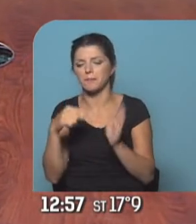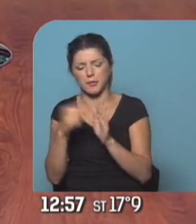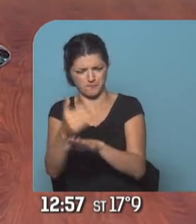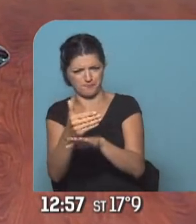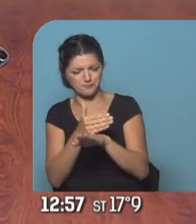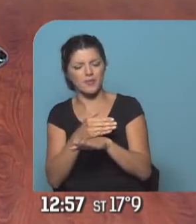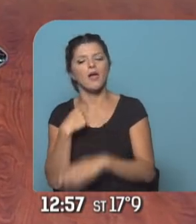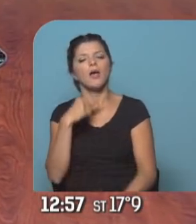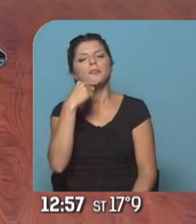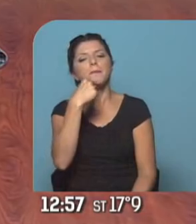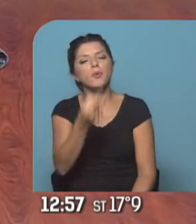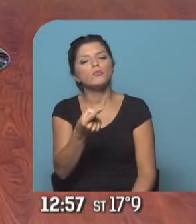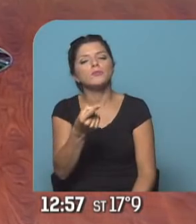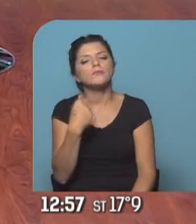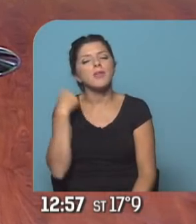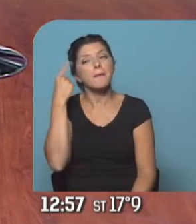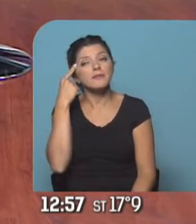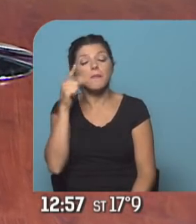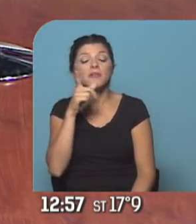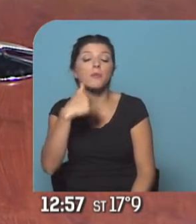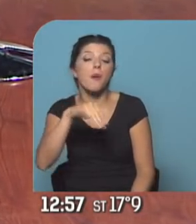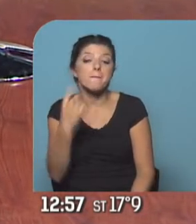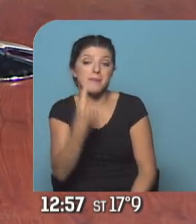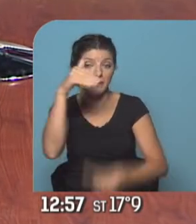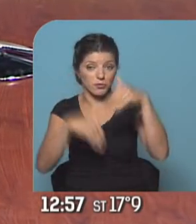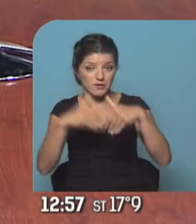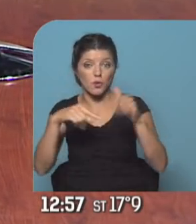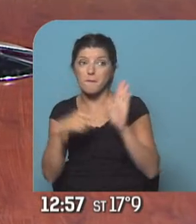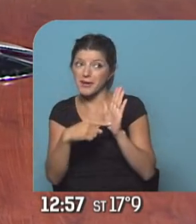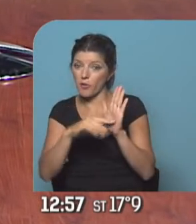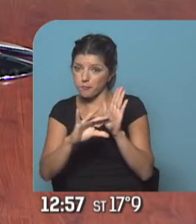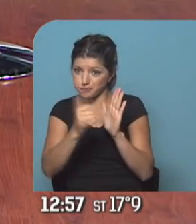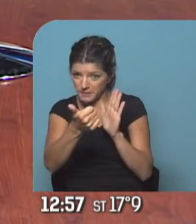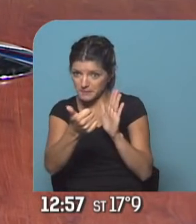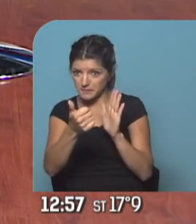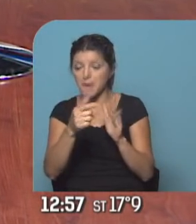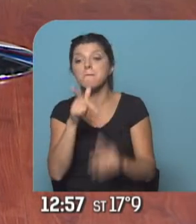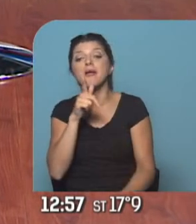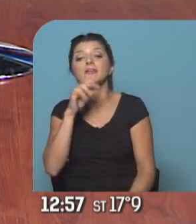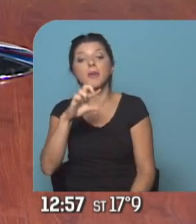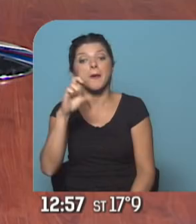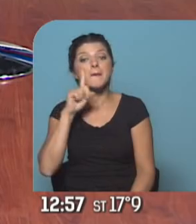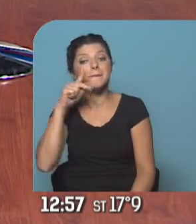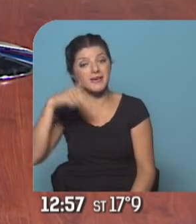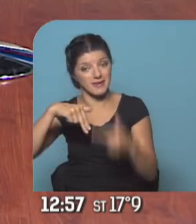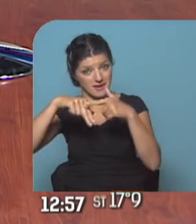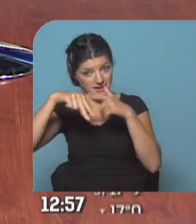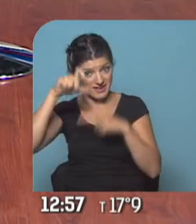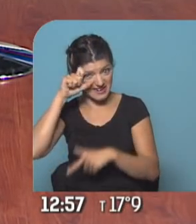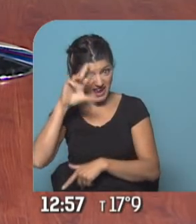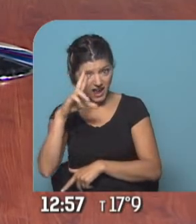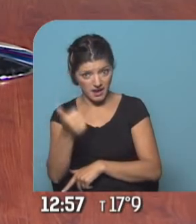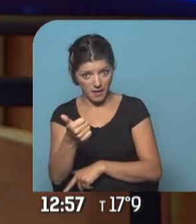que se viene? Como todo indica que sería una primera vuelta, pero con ya un ganador que sería Sebastián Piñera, ¿no? Bueno, se trata de